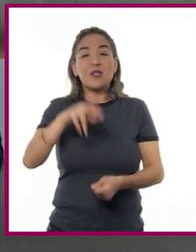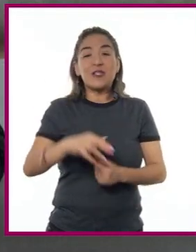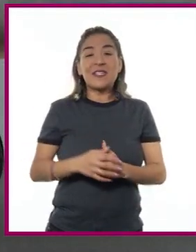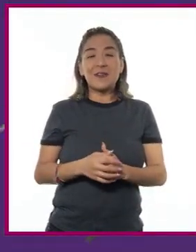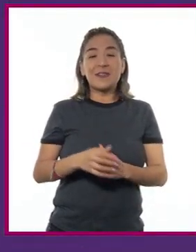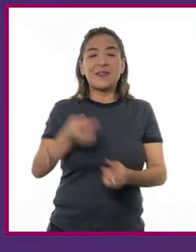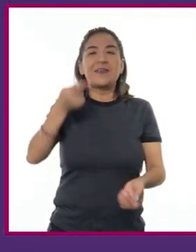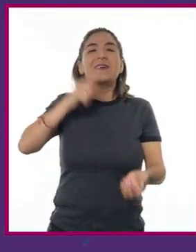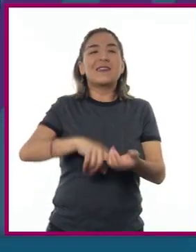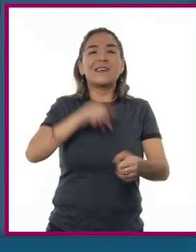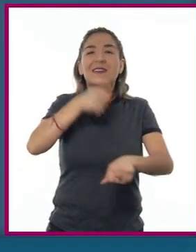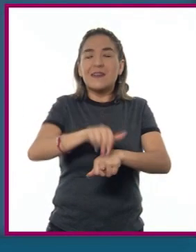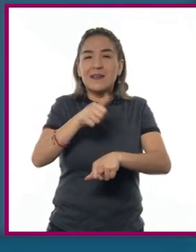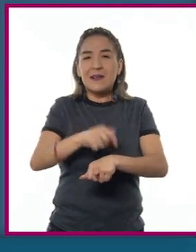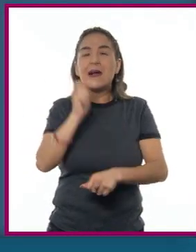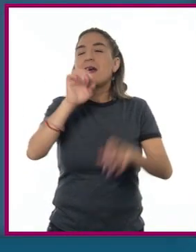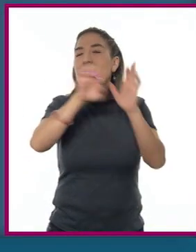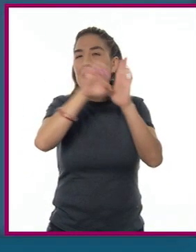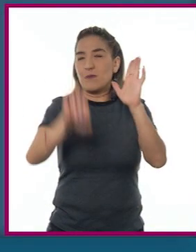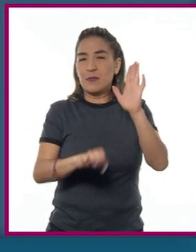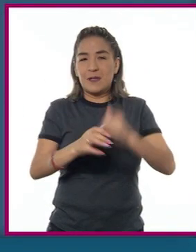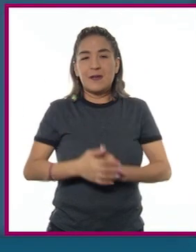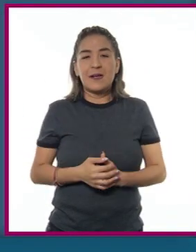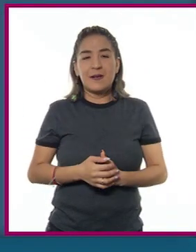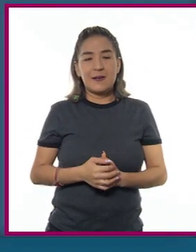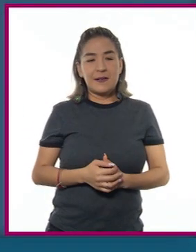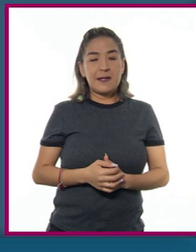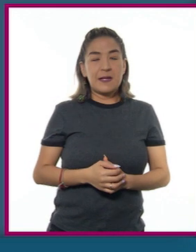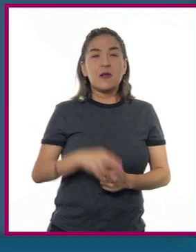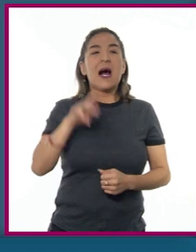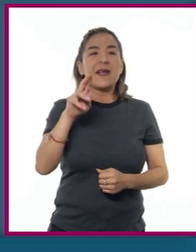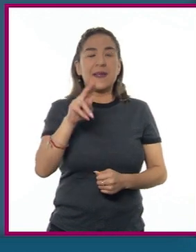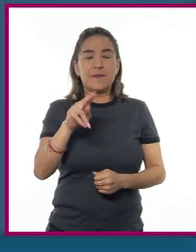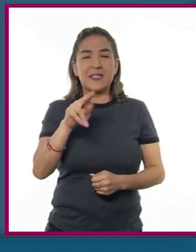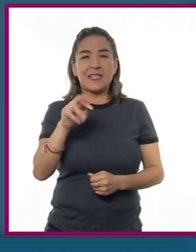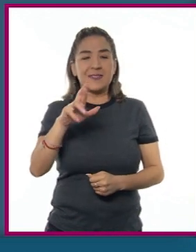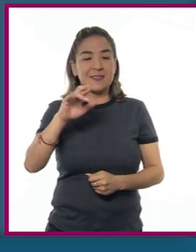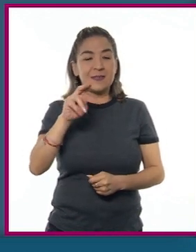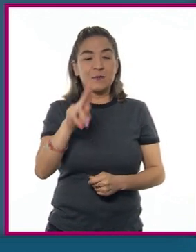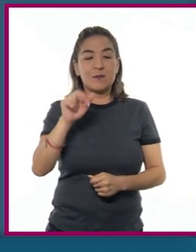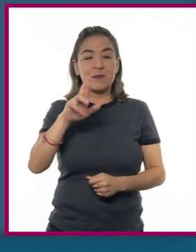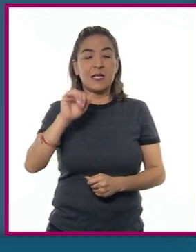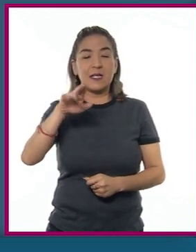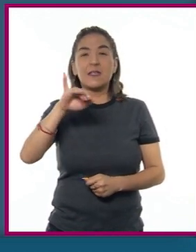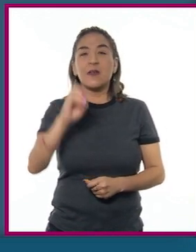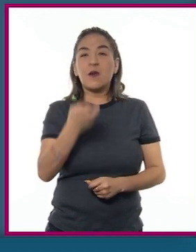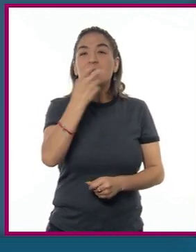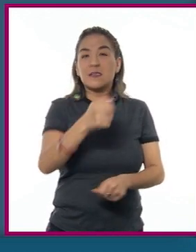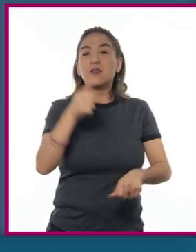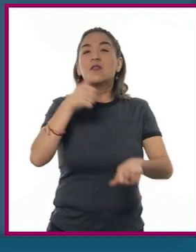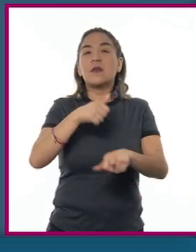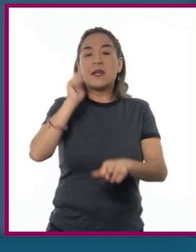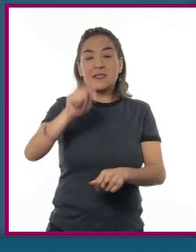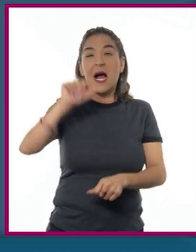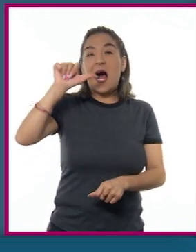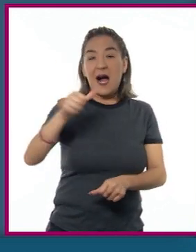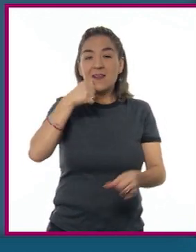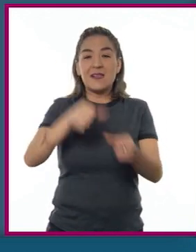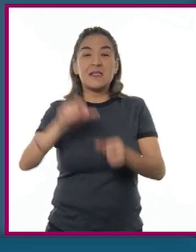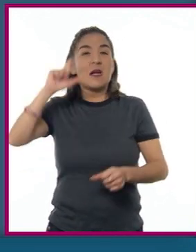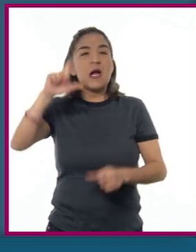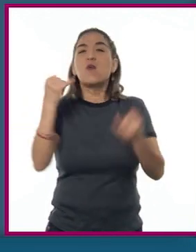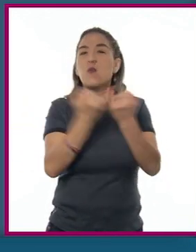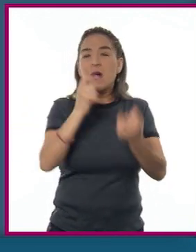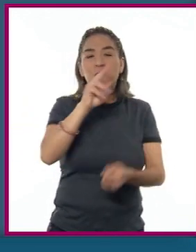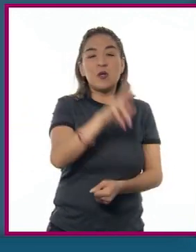al número de masa. Por ejemplo, el uranio tiene un número de masa A mayúscula igual a